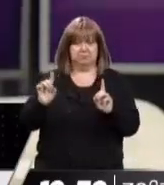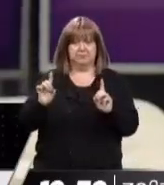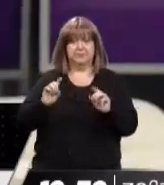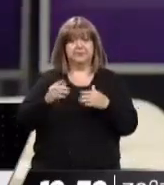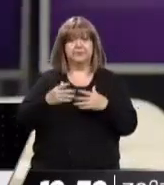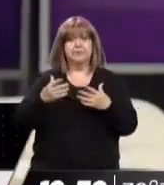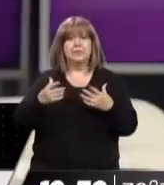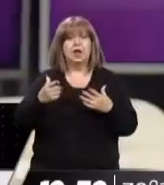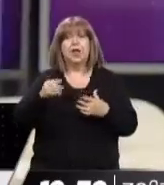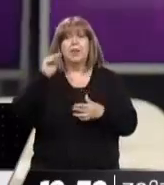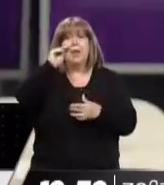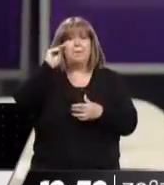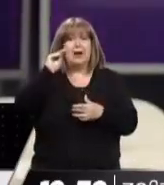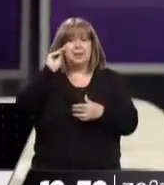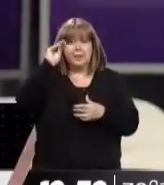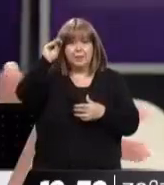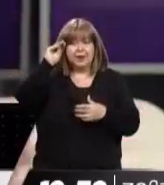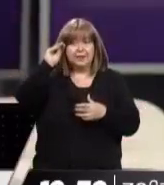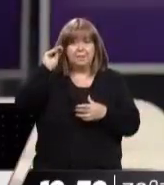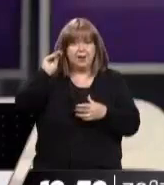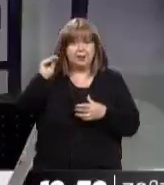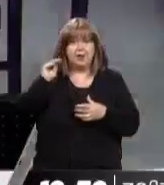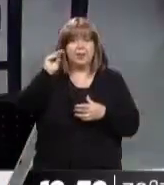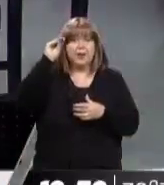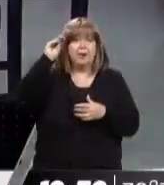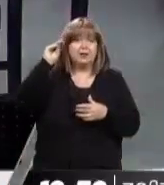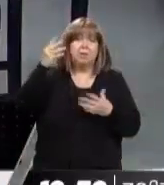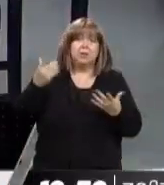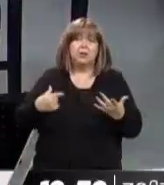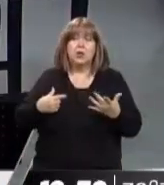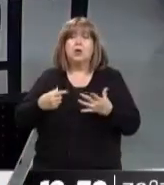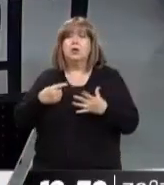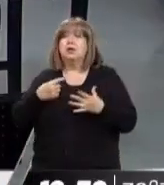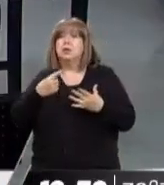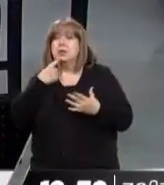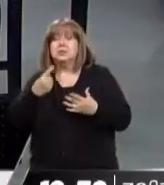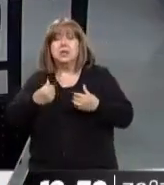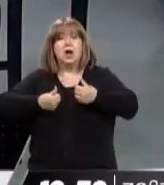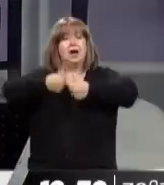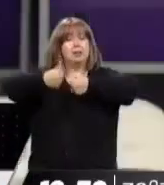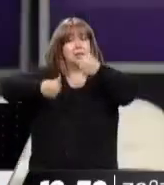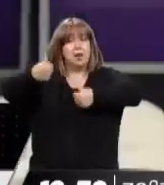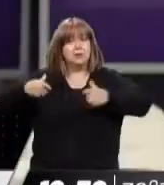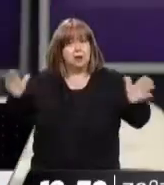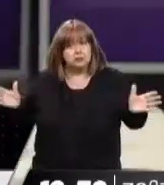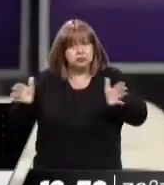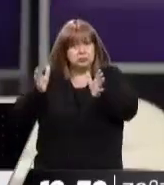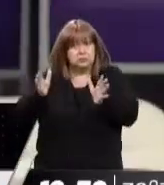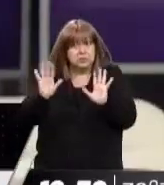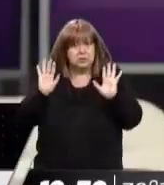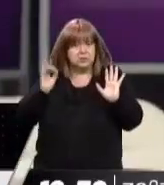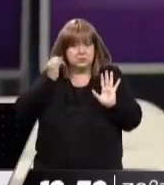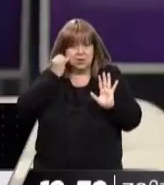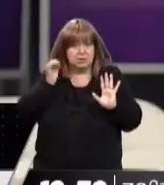empezaron a decir, no hay chicas, o sea, no, nadie se quiere presentar porque realmente ya no les cuadra, no les va, no les significa. Bueno, creo que caería